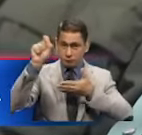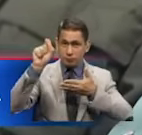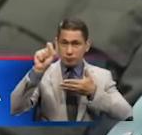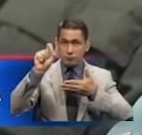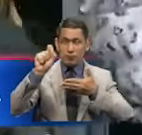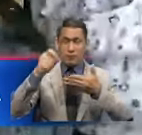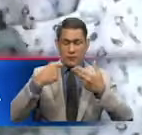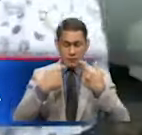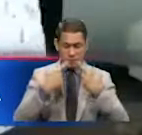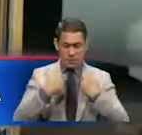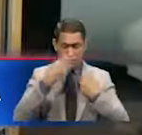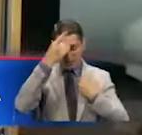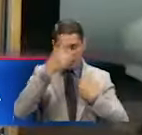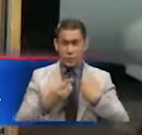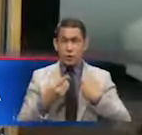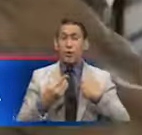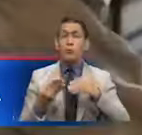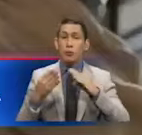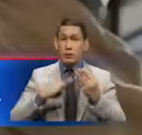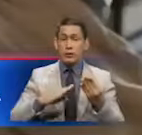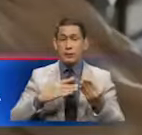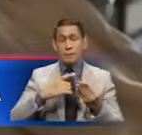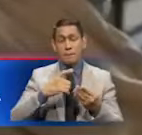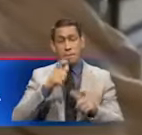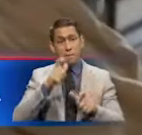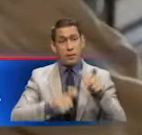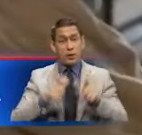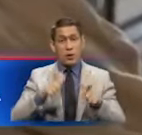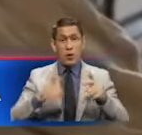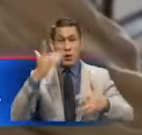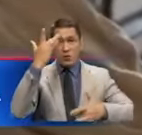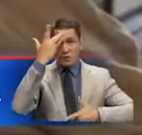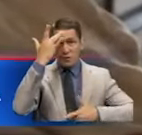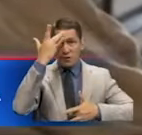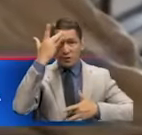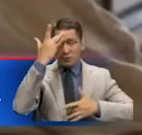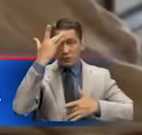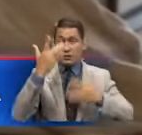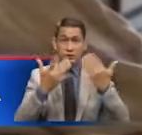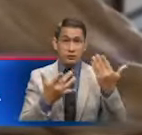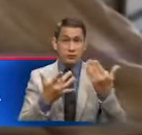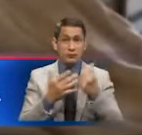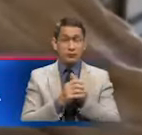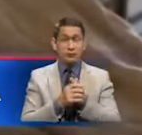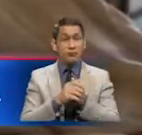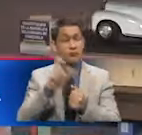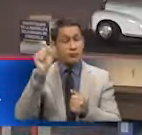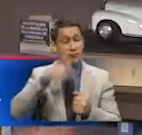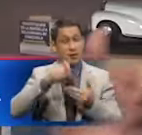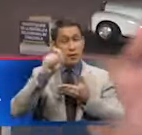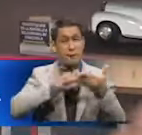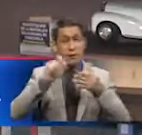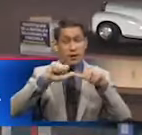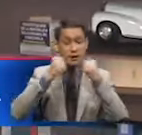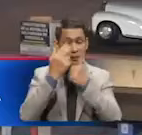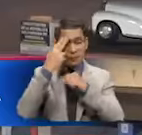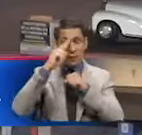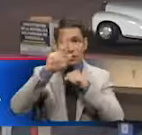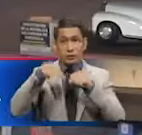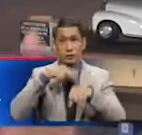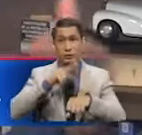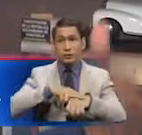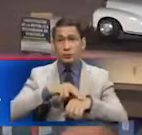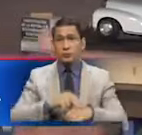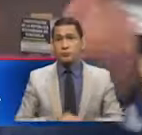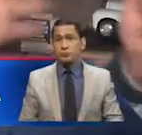un año se genere el cuerpo normativo que tendrá que ser aprobado en el Pleno de la Asamblea Nacional. Ni trabas, o